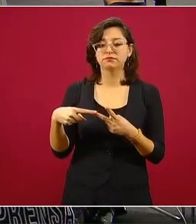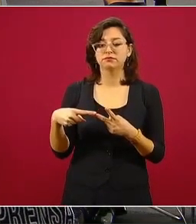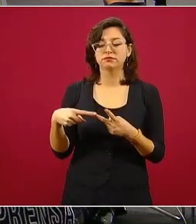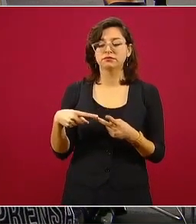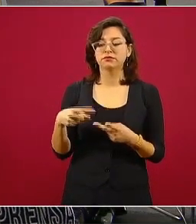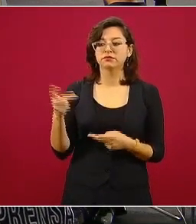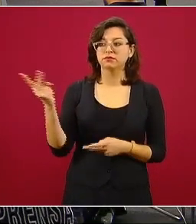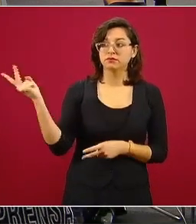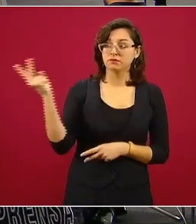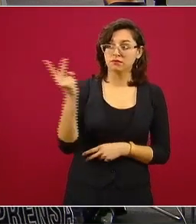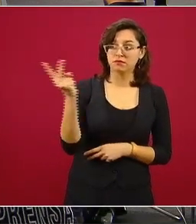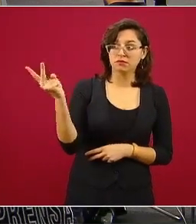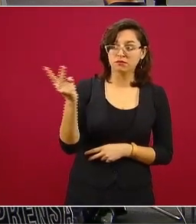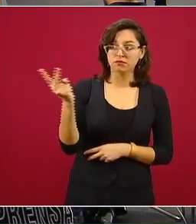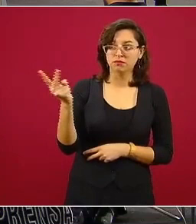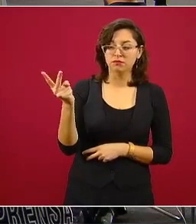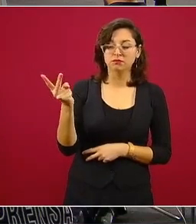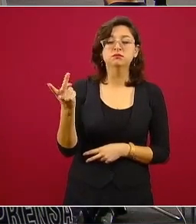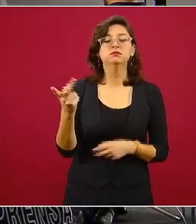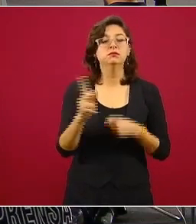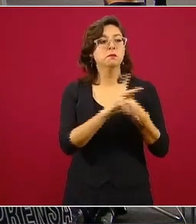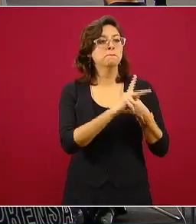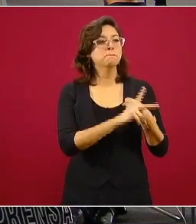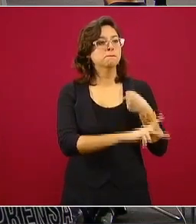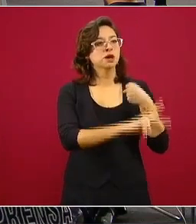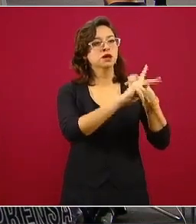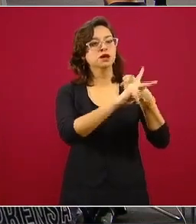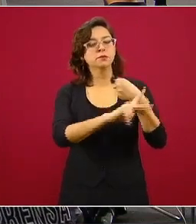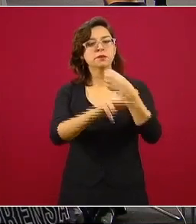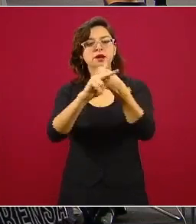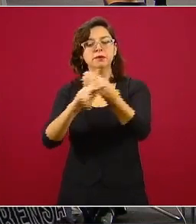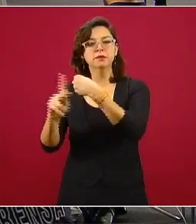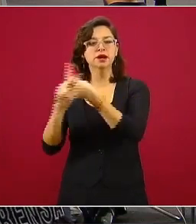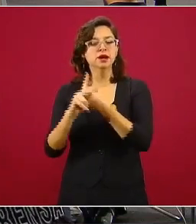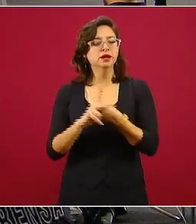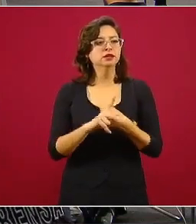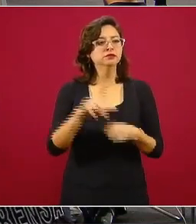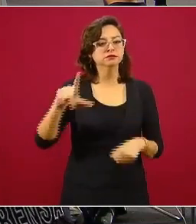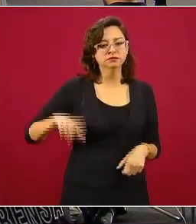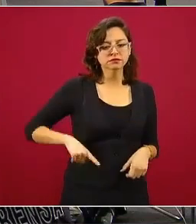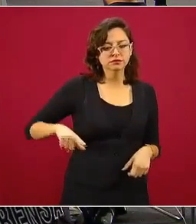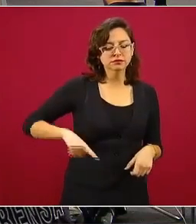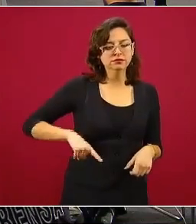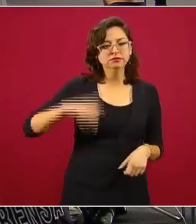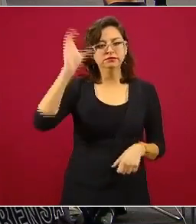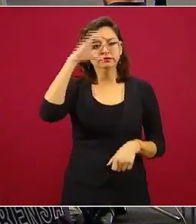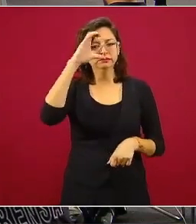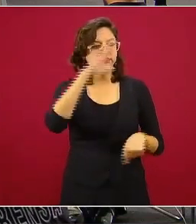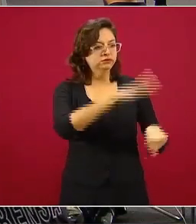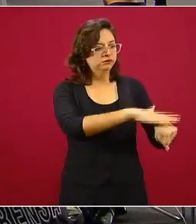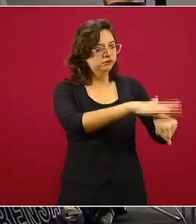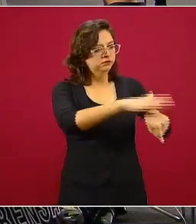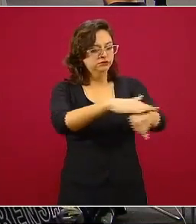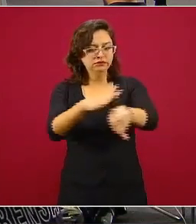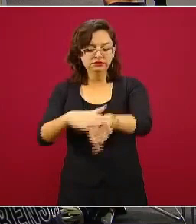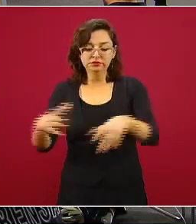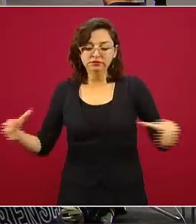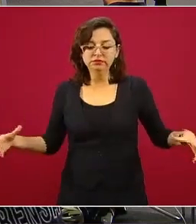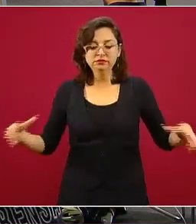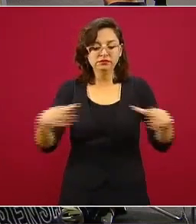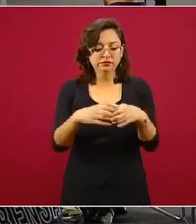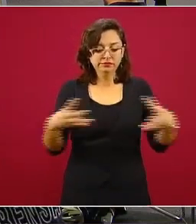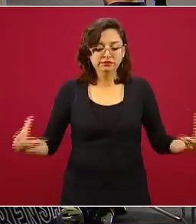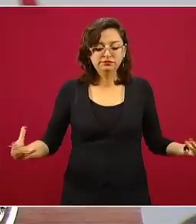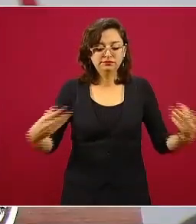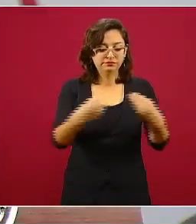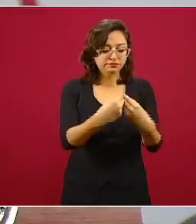deben de convocar de inmediato a gobiernos y científicos del mundo para la creación de vacunas contra el